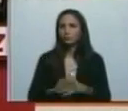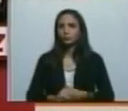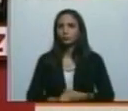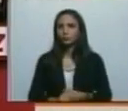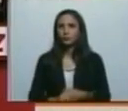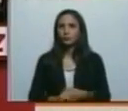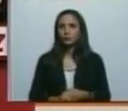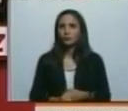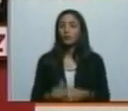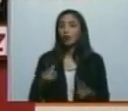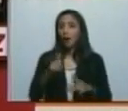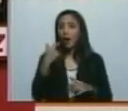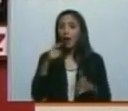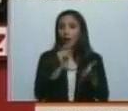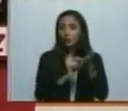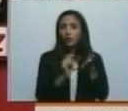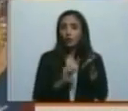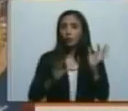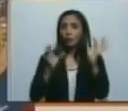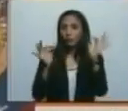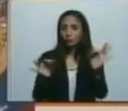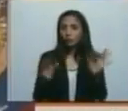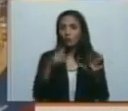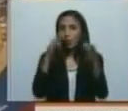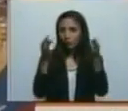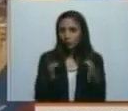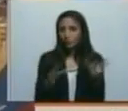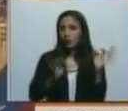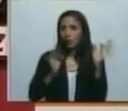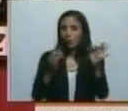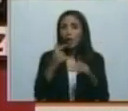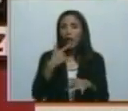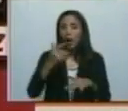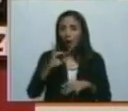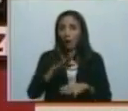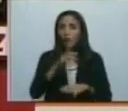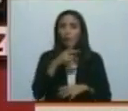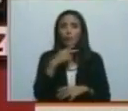llama?, señalado por ahí, inclusive grabado.